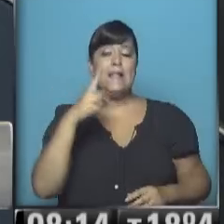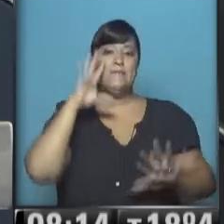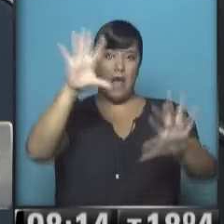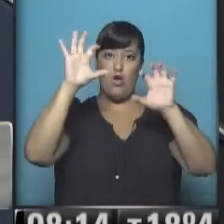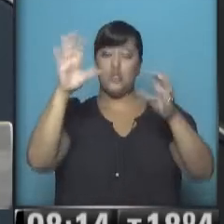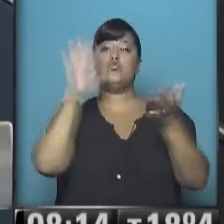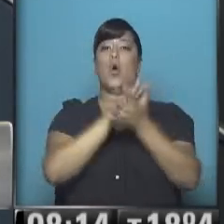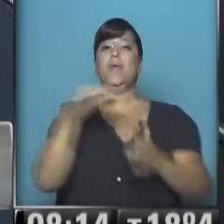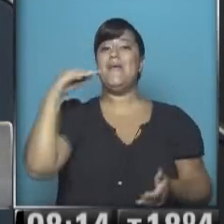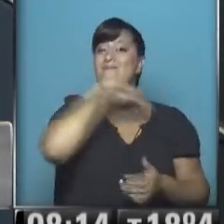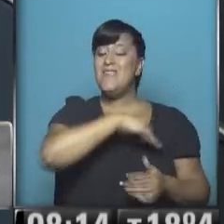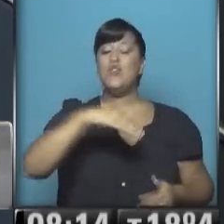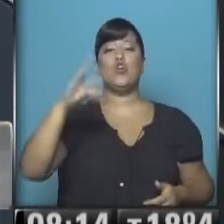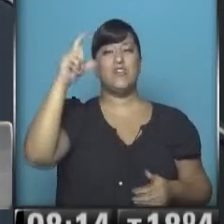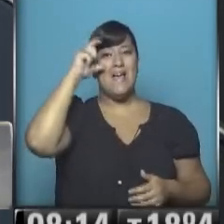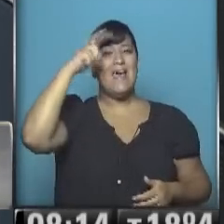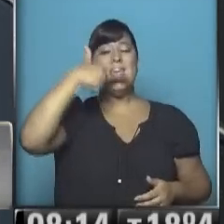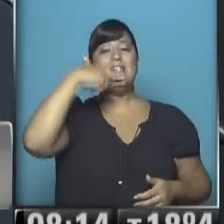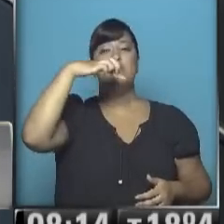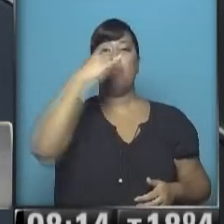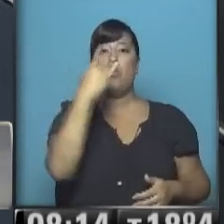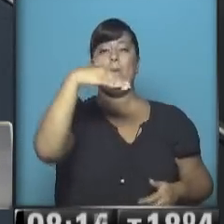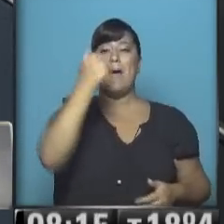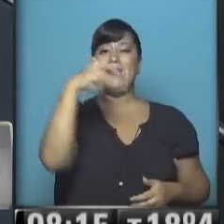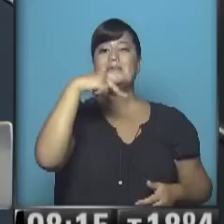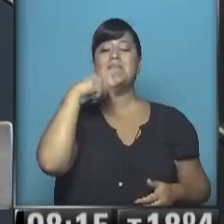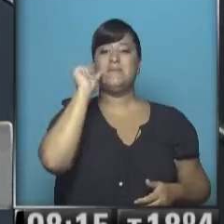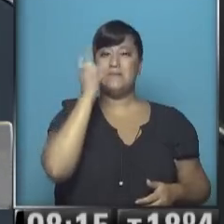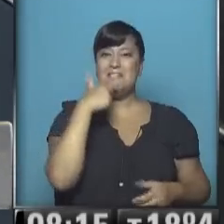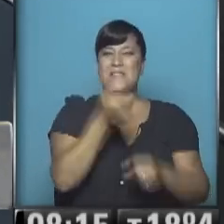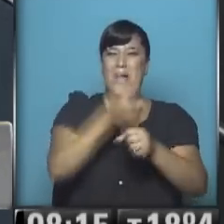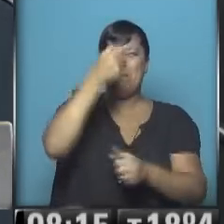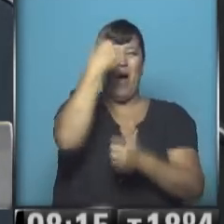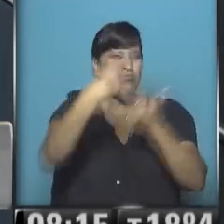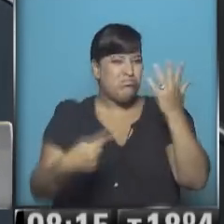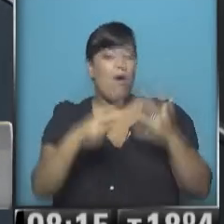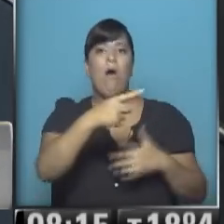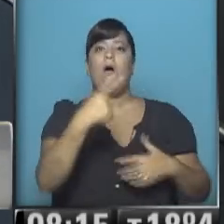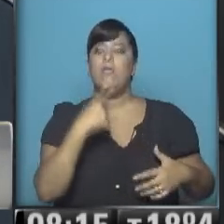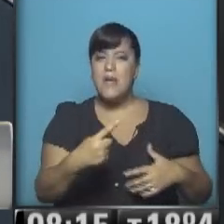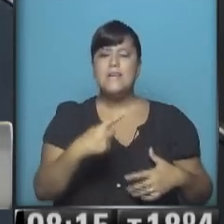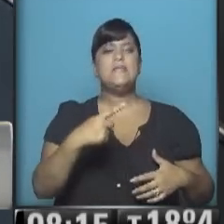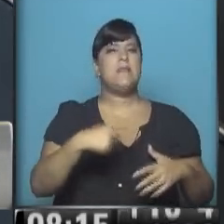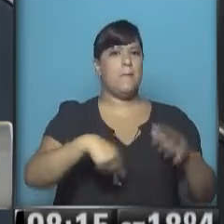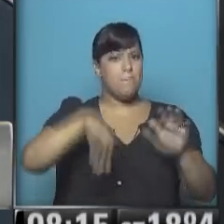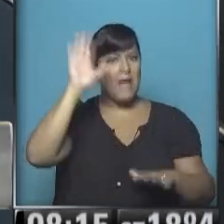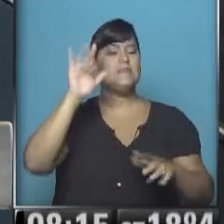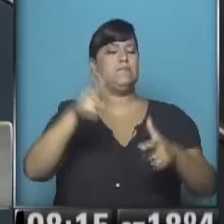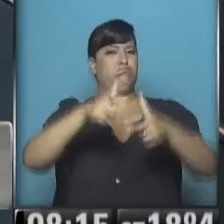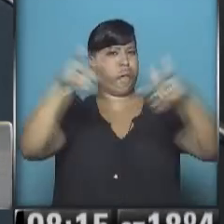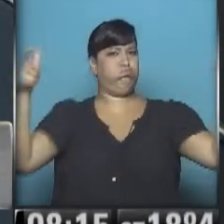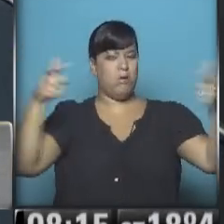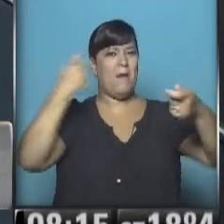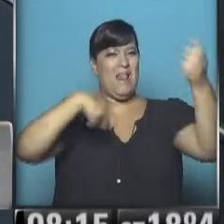vinos espumantes otra de las metas que se plantea es un incremento del 5% del volumen total de exportaciones en un